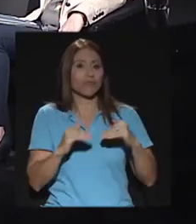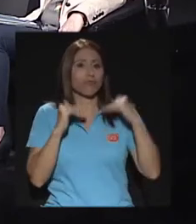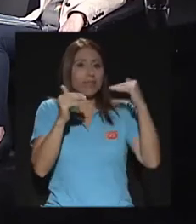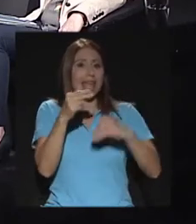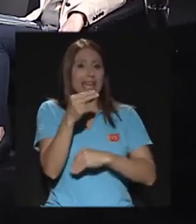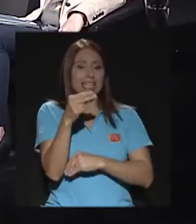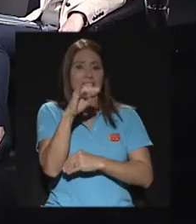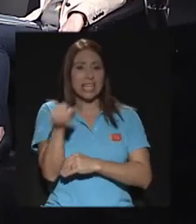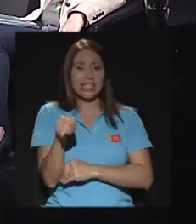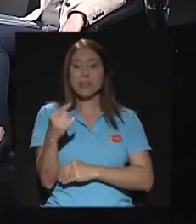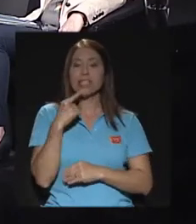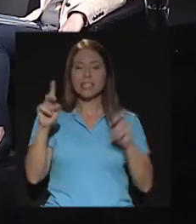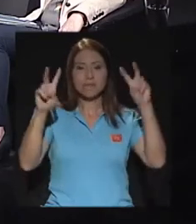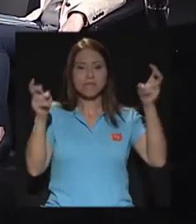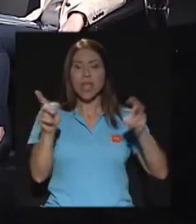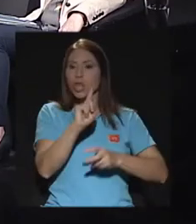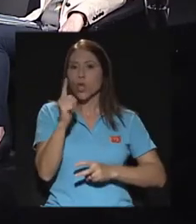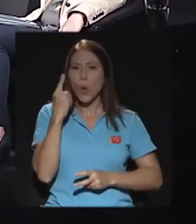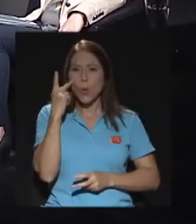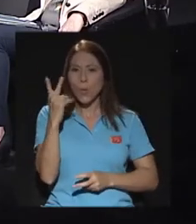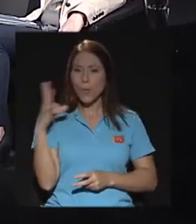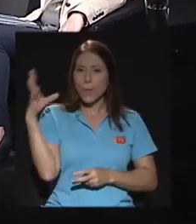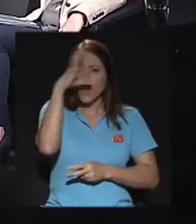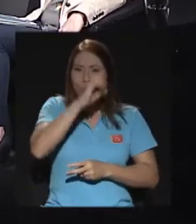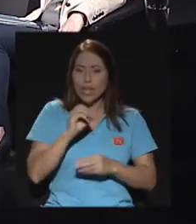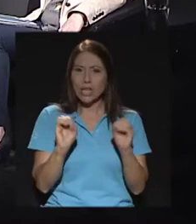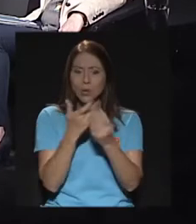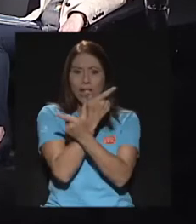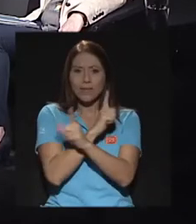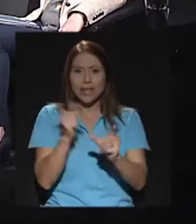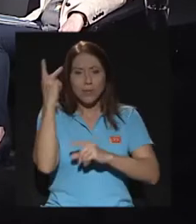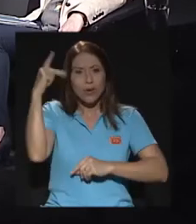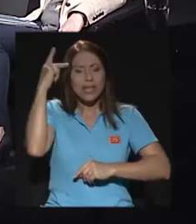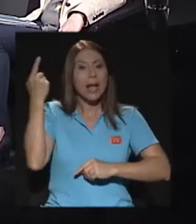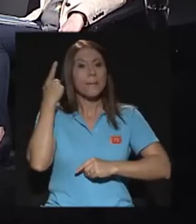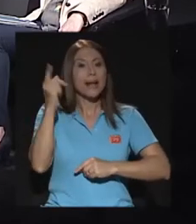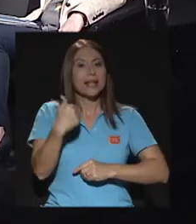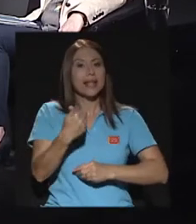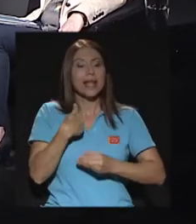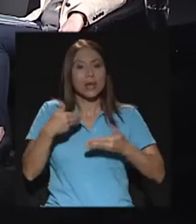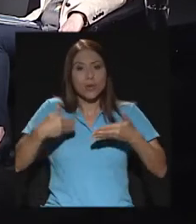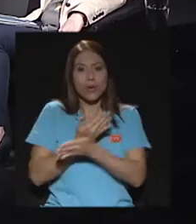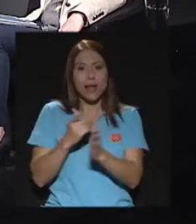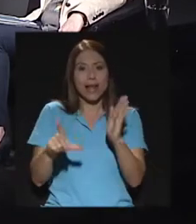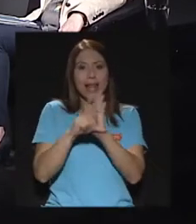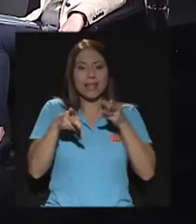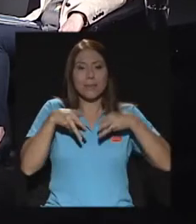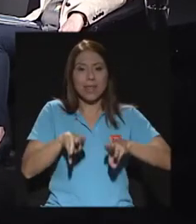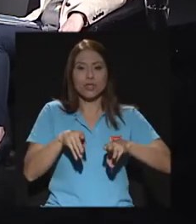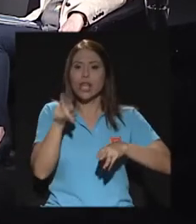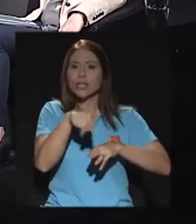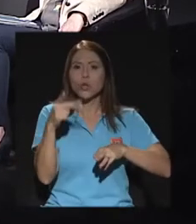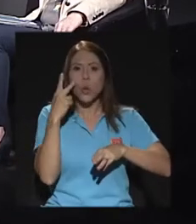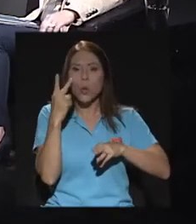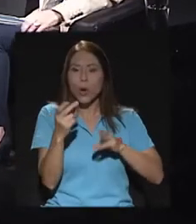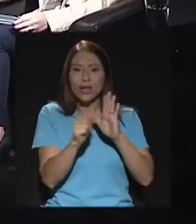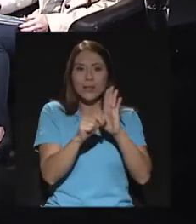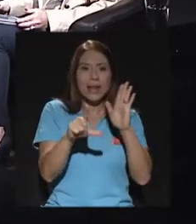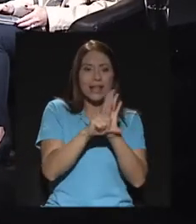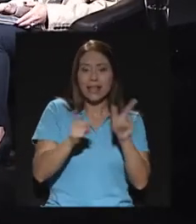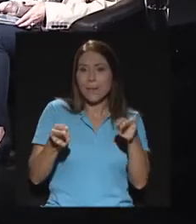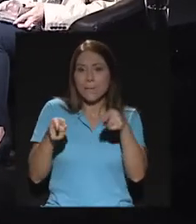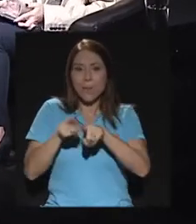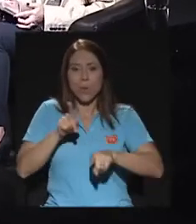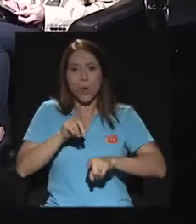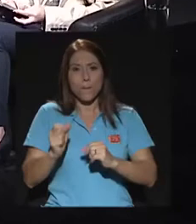percibo ninguna voluntad política para tener esa nueva ley de medios y no la percibo ni en la Asamblea Legislativa ni en el Poder Ejecutivo. Bueno, en la